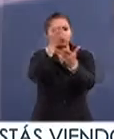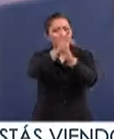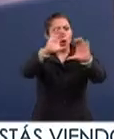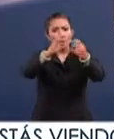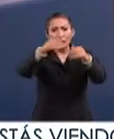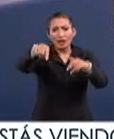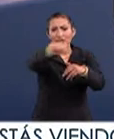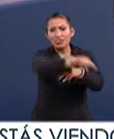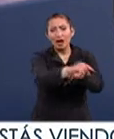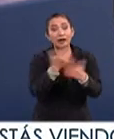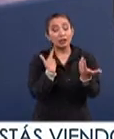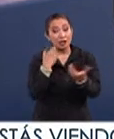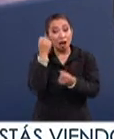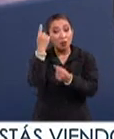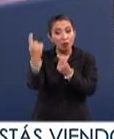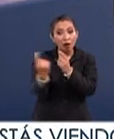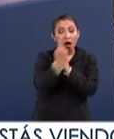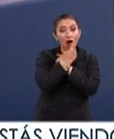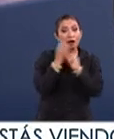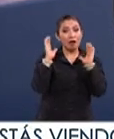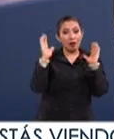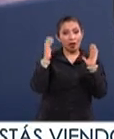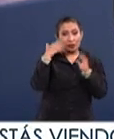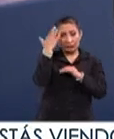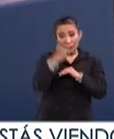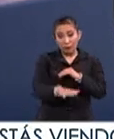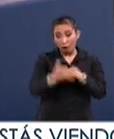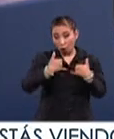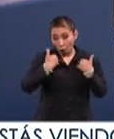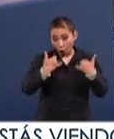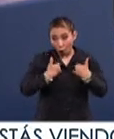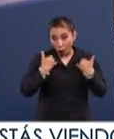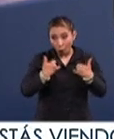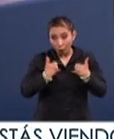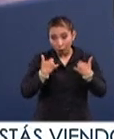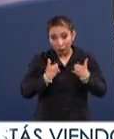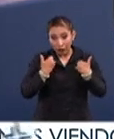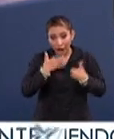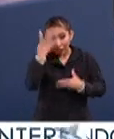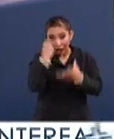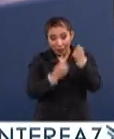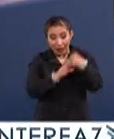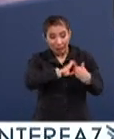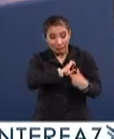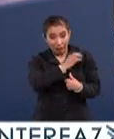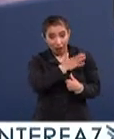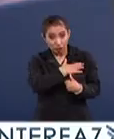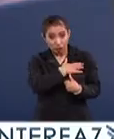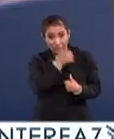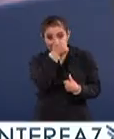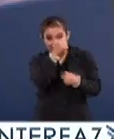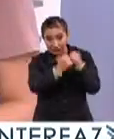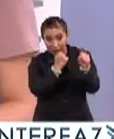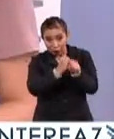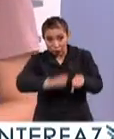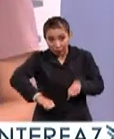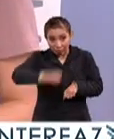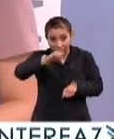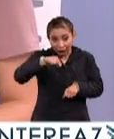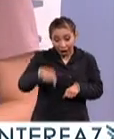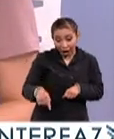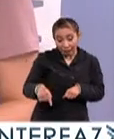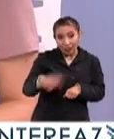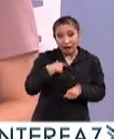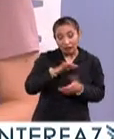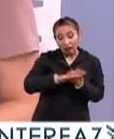comunidad y hemos tenido casos increíbles. ¿Sabes que tenemos jóvenes que aprendieron el español a los 6 años de edad